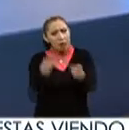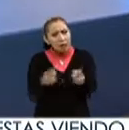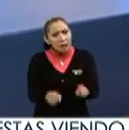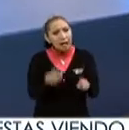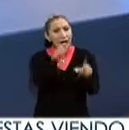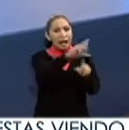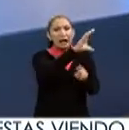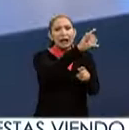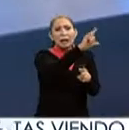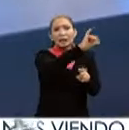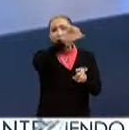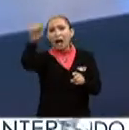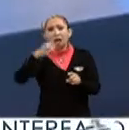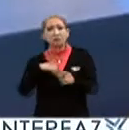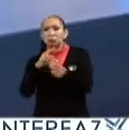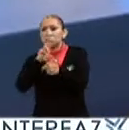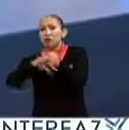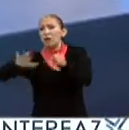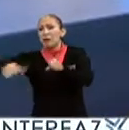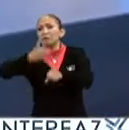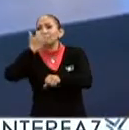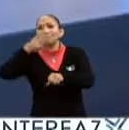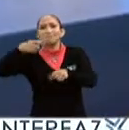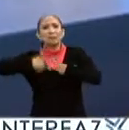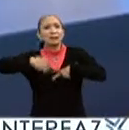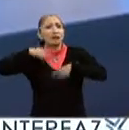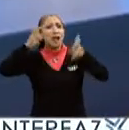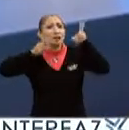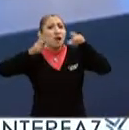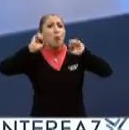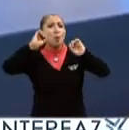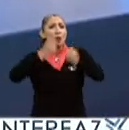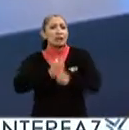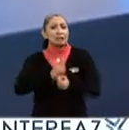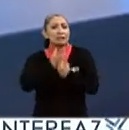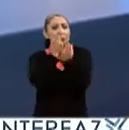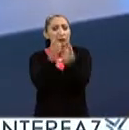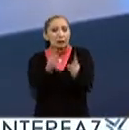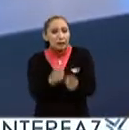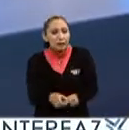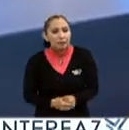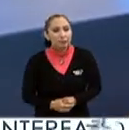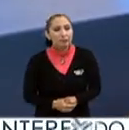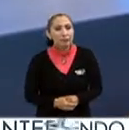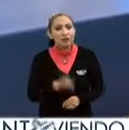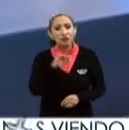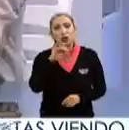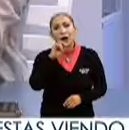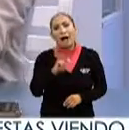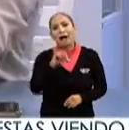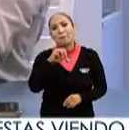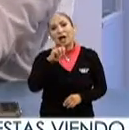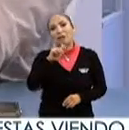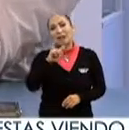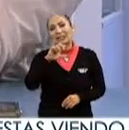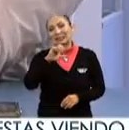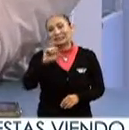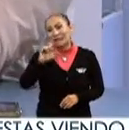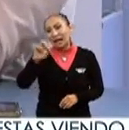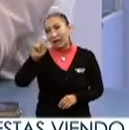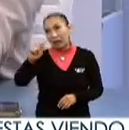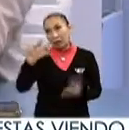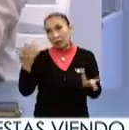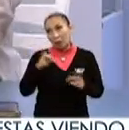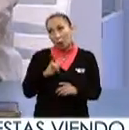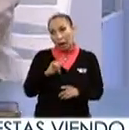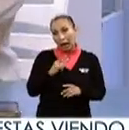la clásica hasta la popular, como decía, o la poesía musical, como decía Joan Manuel Serrat. Que no por eso no estoy diciendo que la de